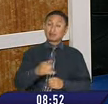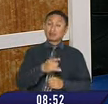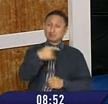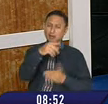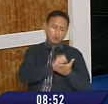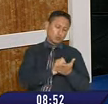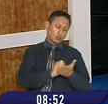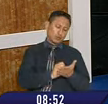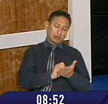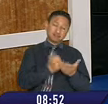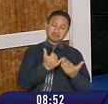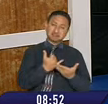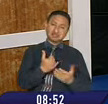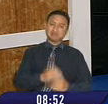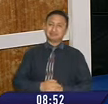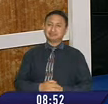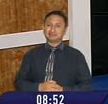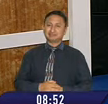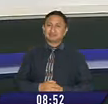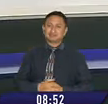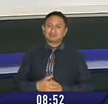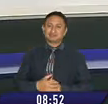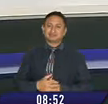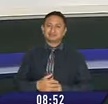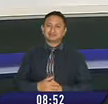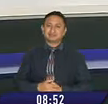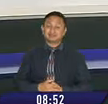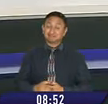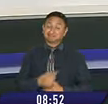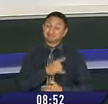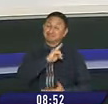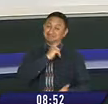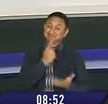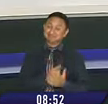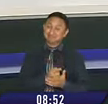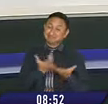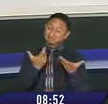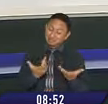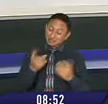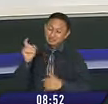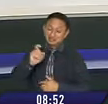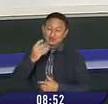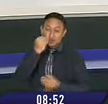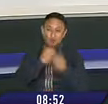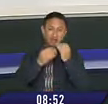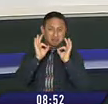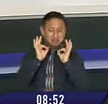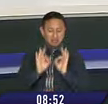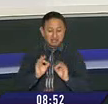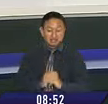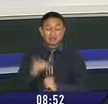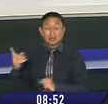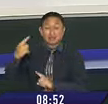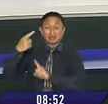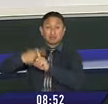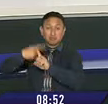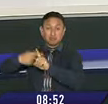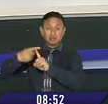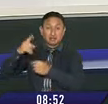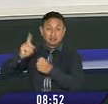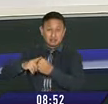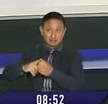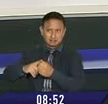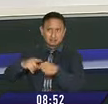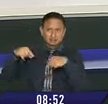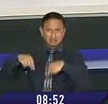para mantenerse de esa manera. Usted lo ha dicho, hay que nutrirse bien, y en los mercados de nuestra querida